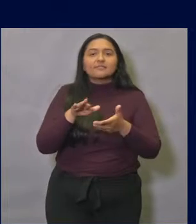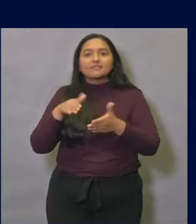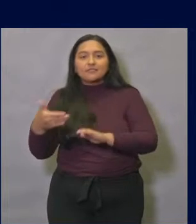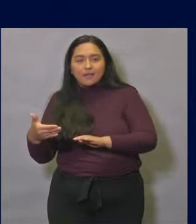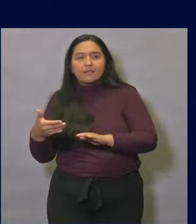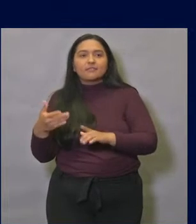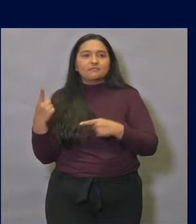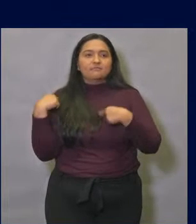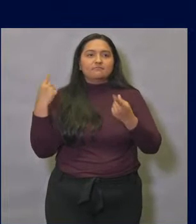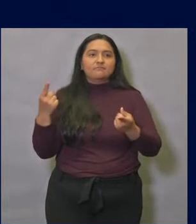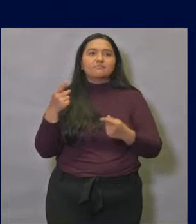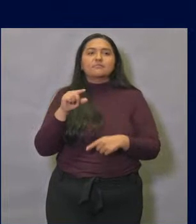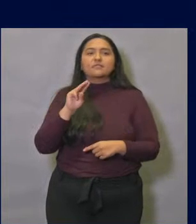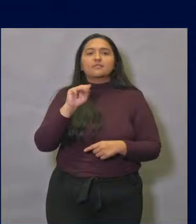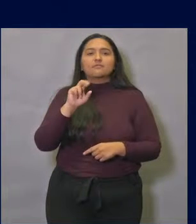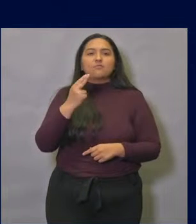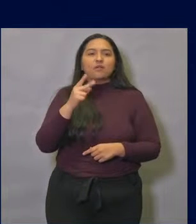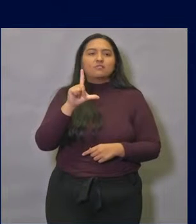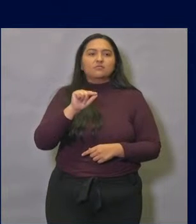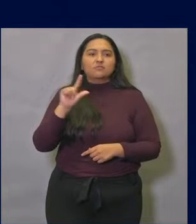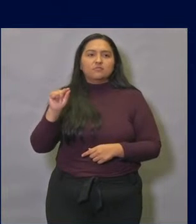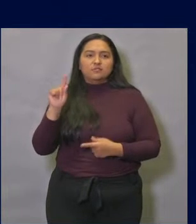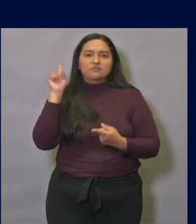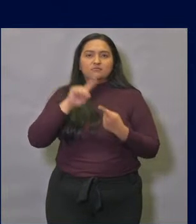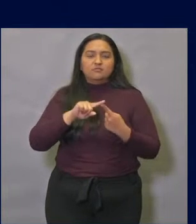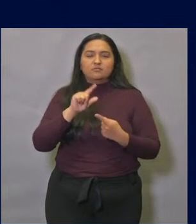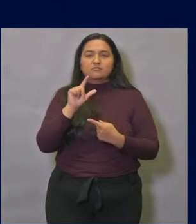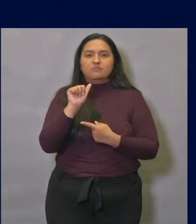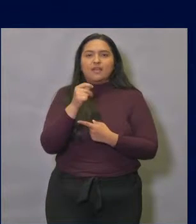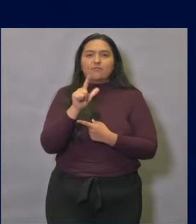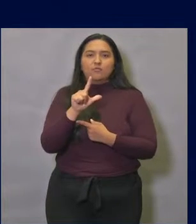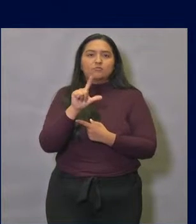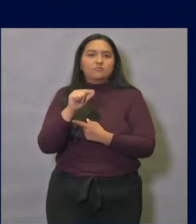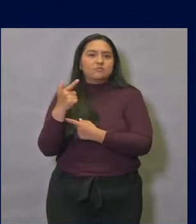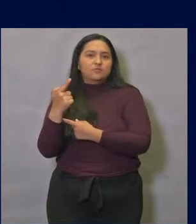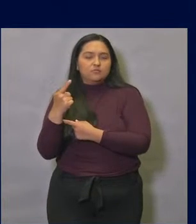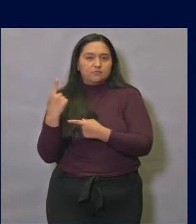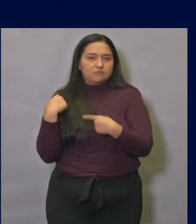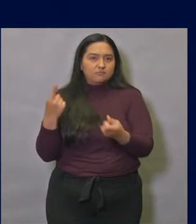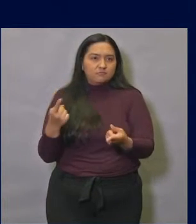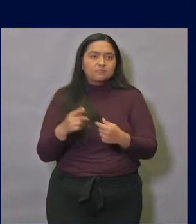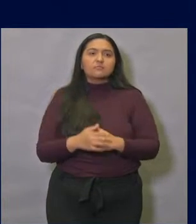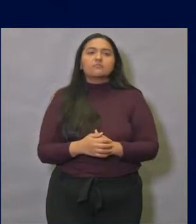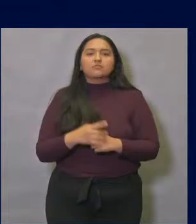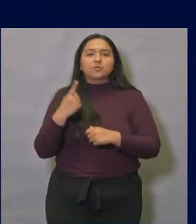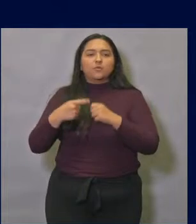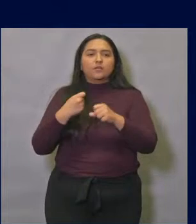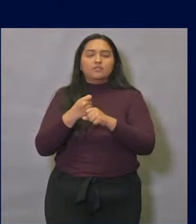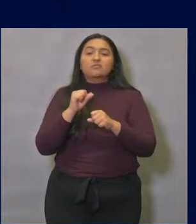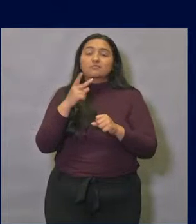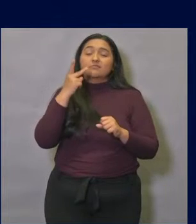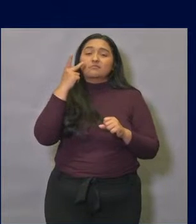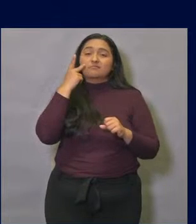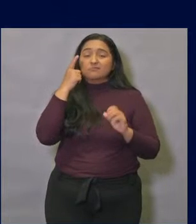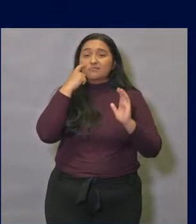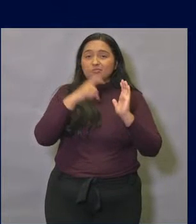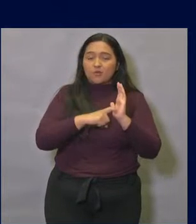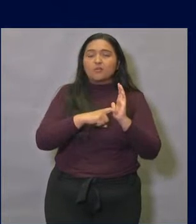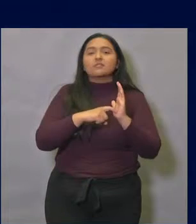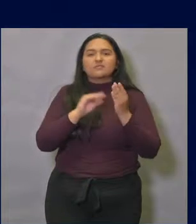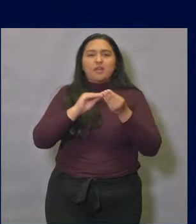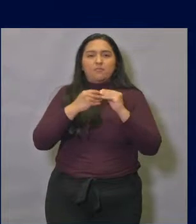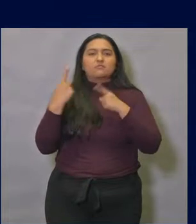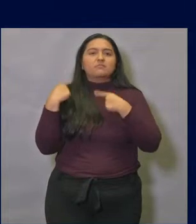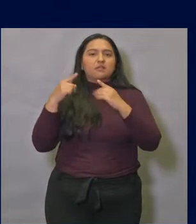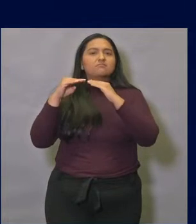de abril del 2021. Nos mantenemos en tasas de casos relativamente bajas y estables.